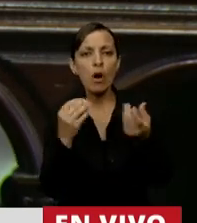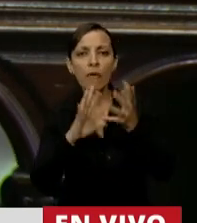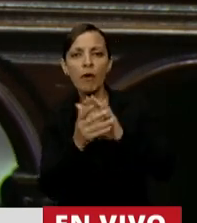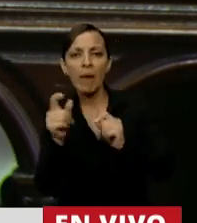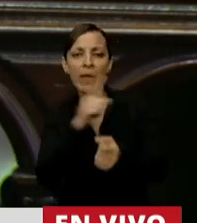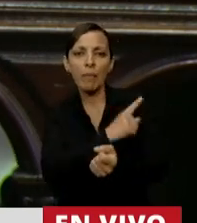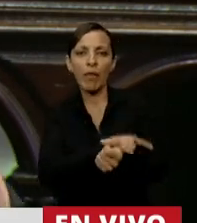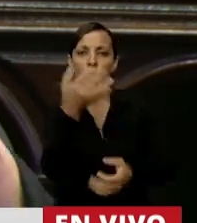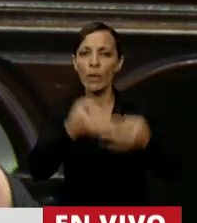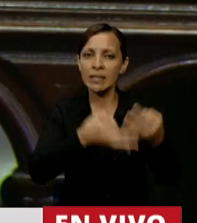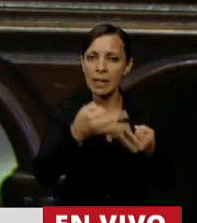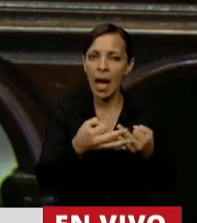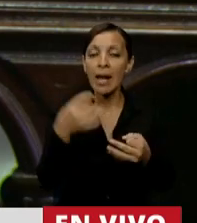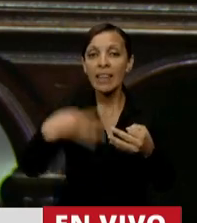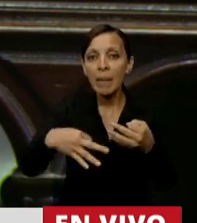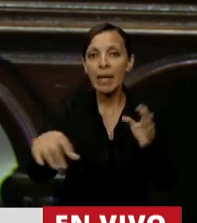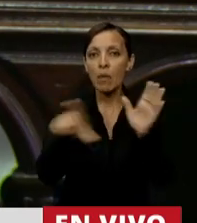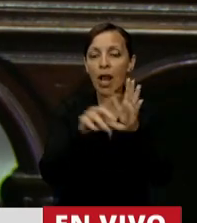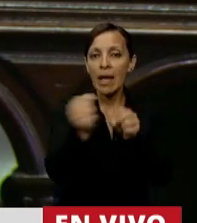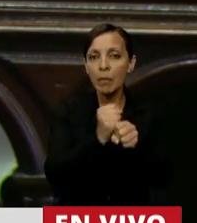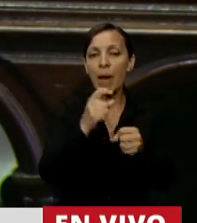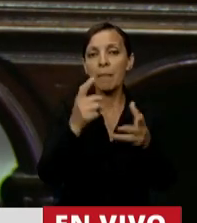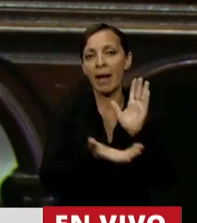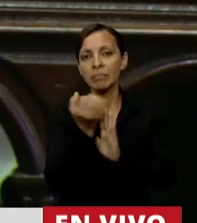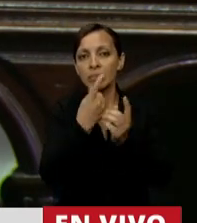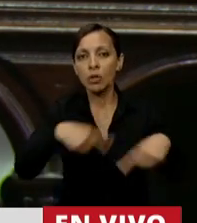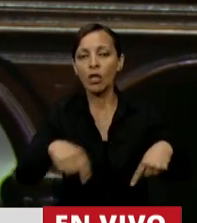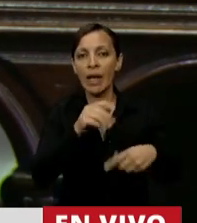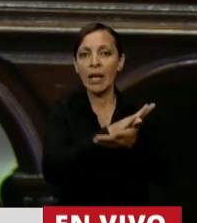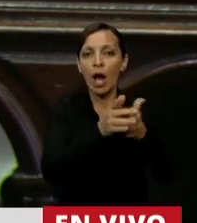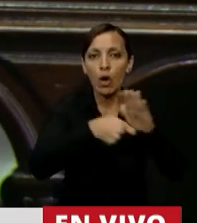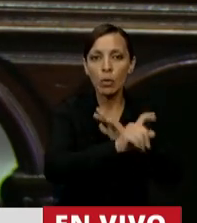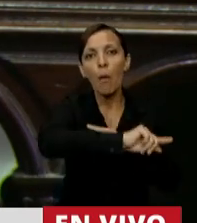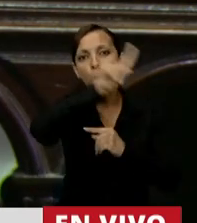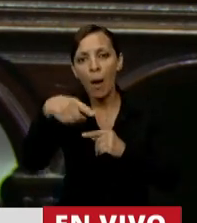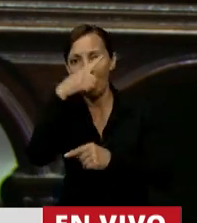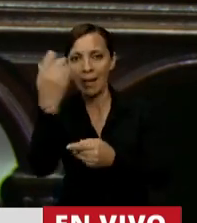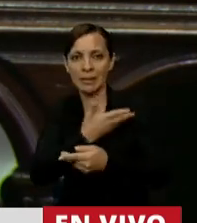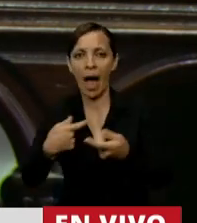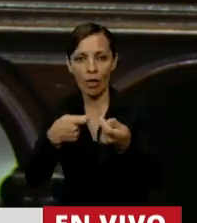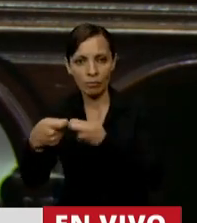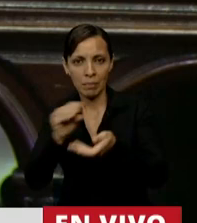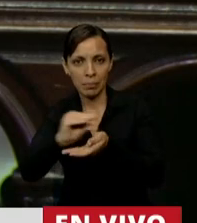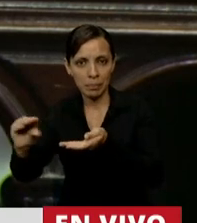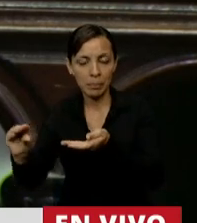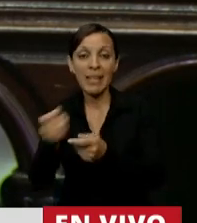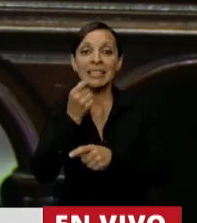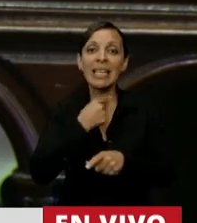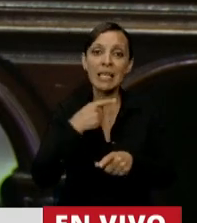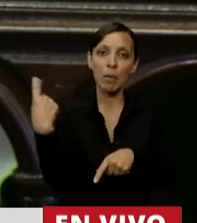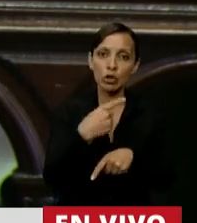Poder Judicial. Estaríamos aprobando la extinción de dominio para que la plata de la corrupción volviera al Estado. Si quisiéramos